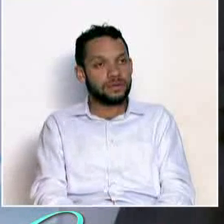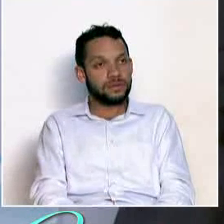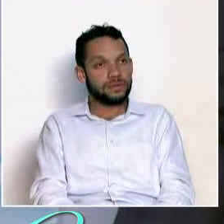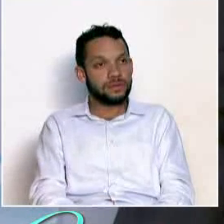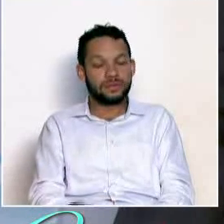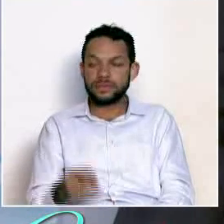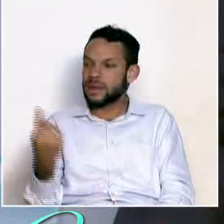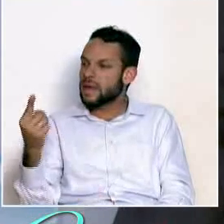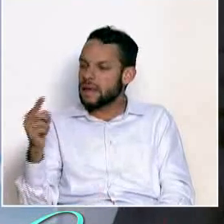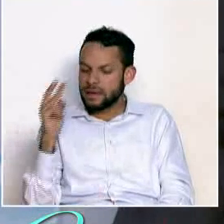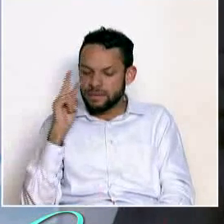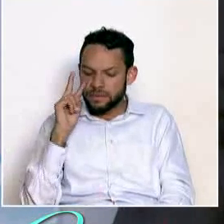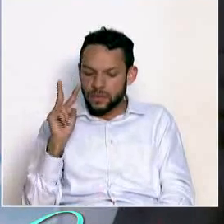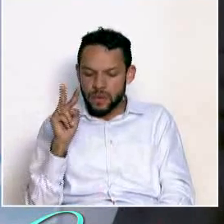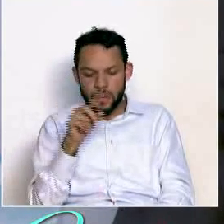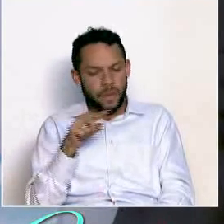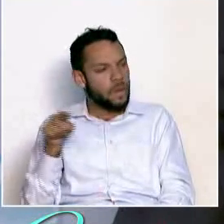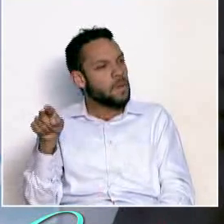Dime qué ves.